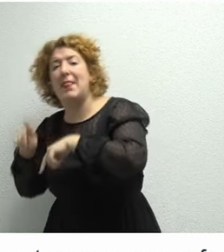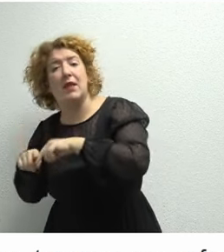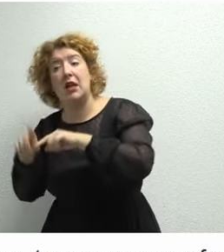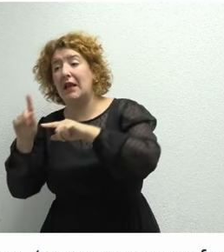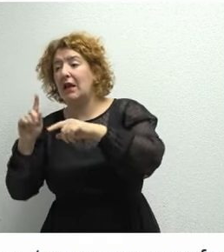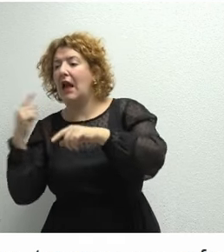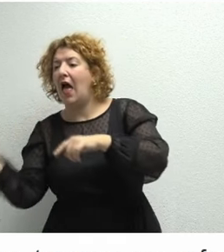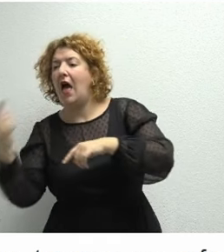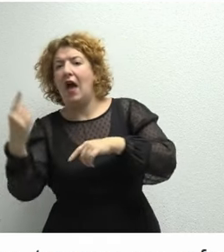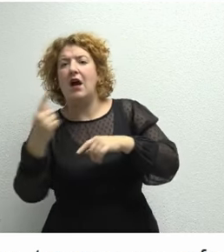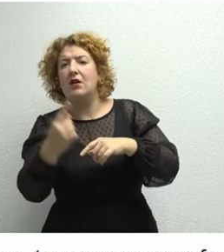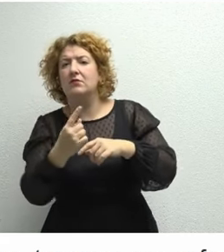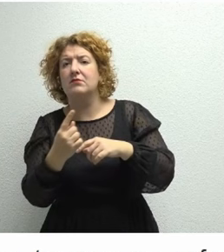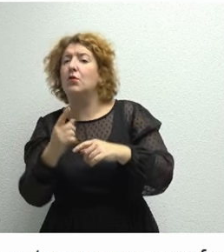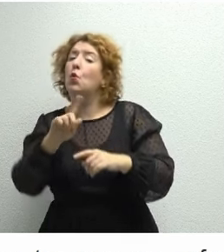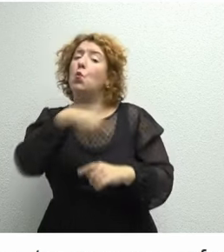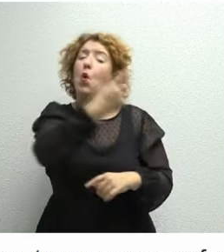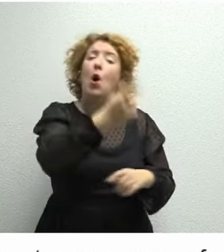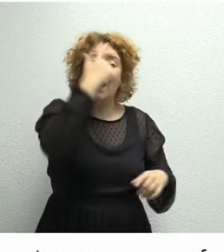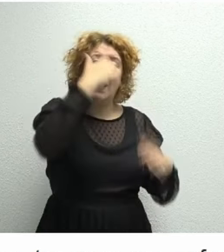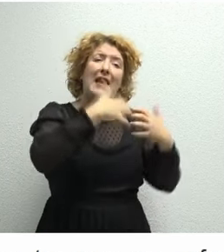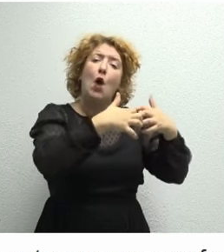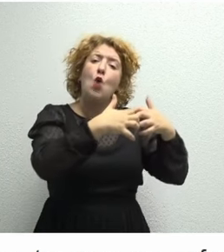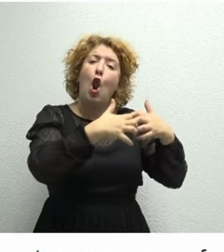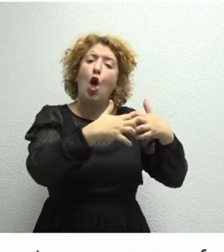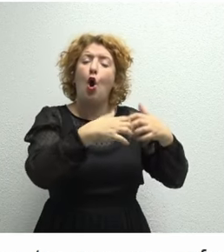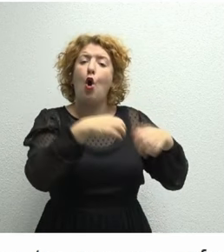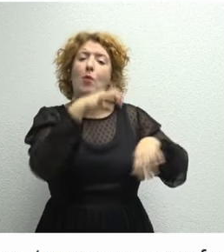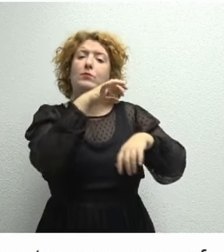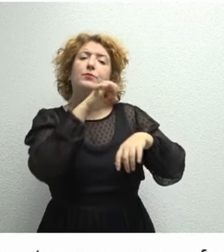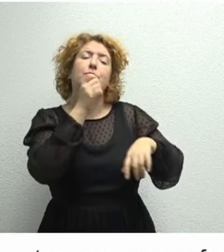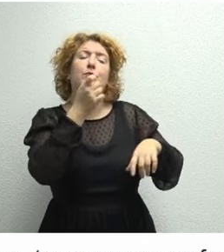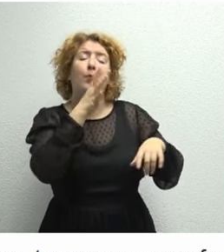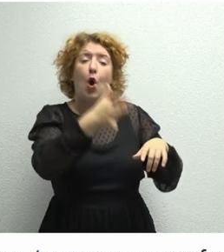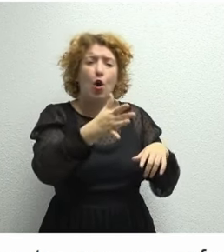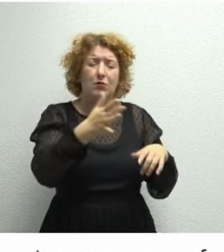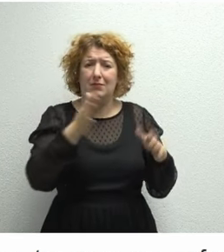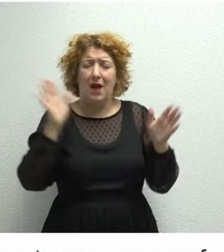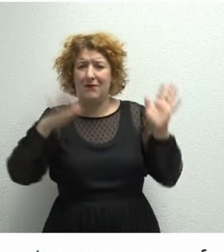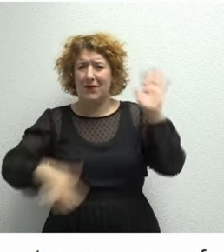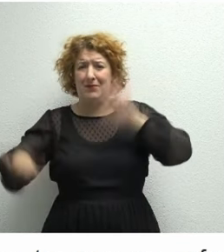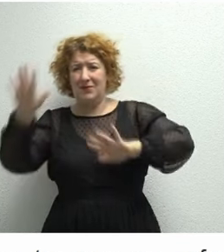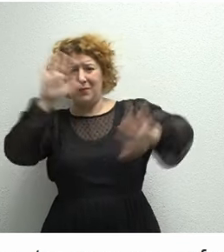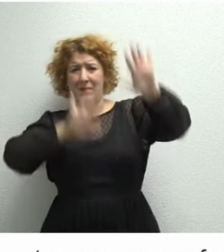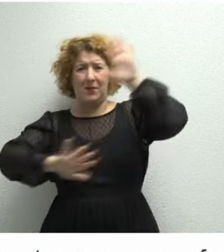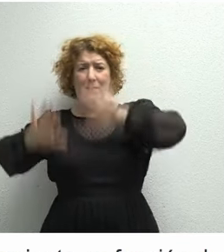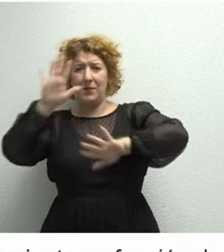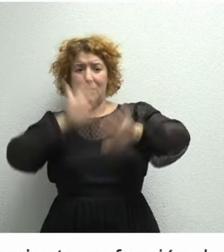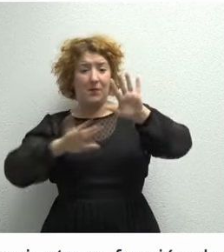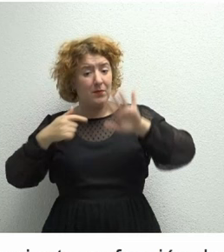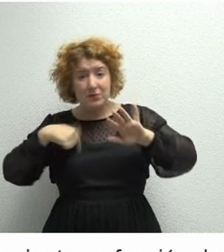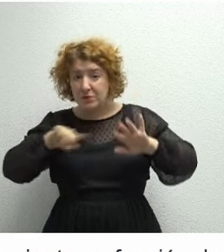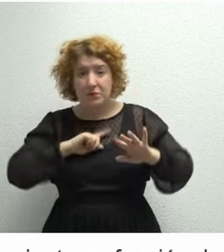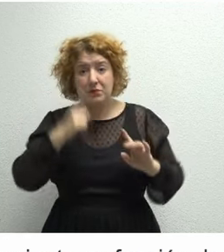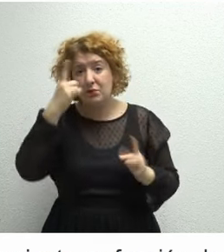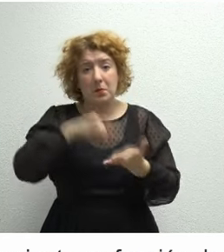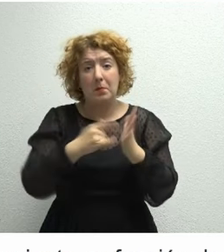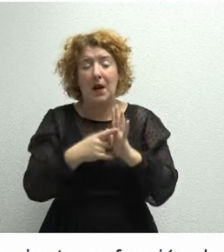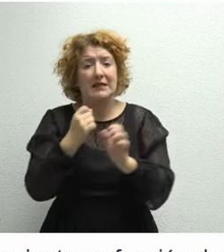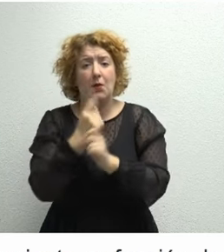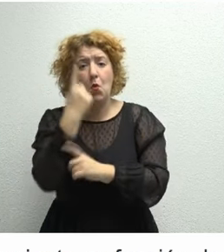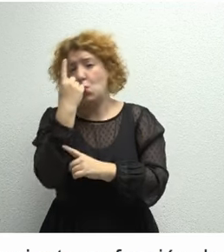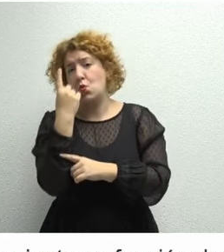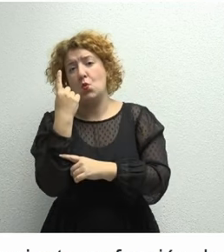de pero es que luego le han mandado al neurólogo porque no sé qué O sea nosotros solo tenemos un plan de